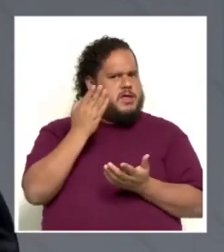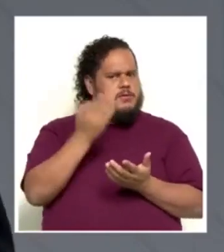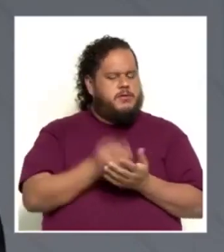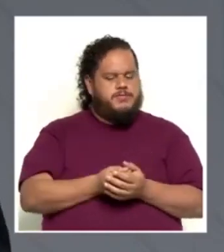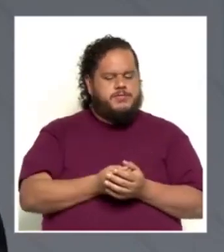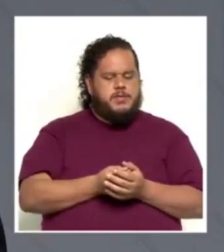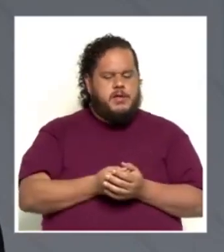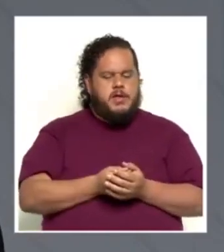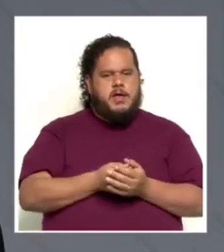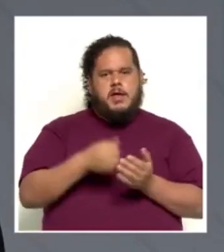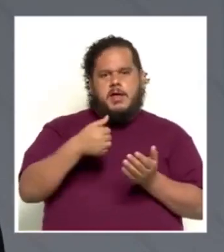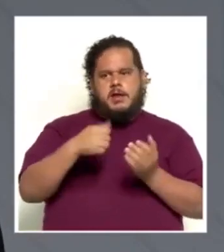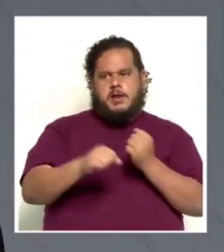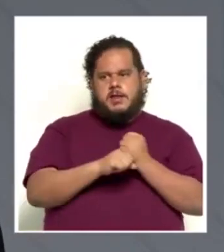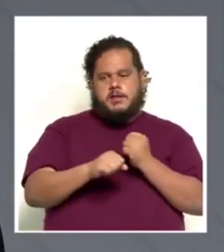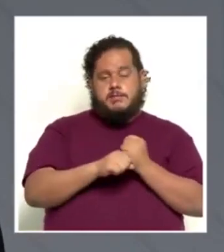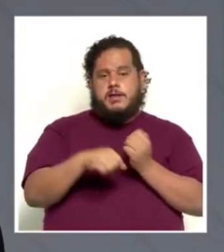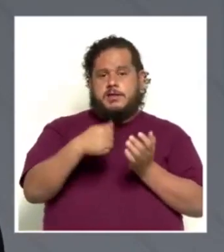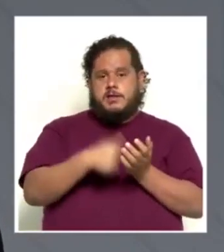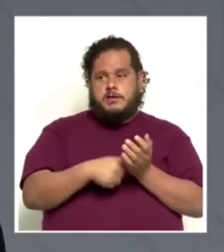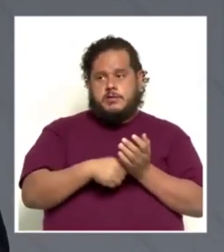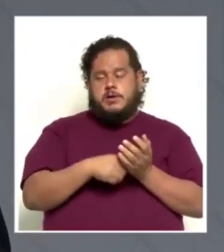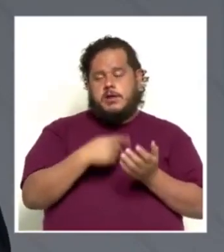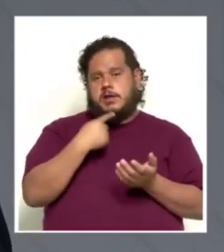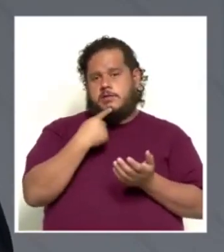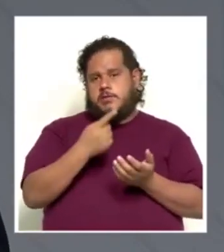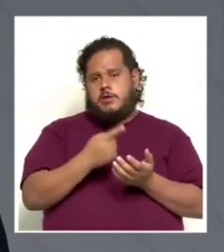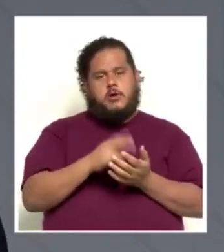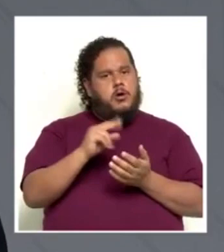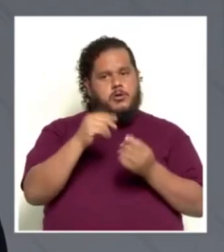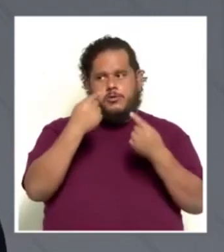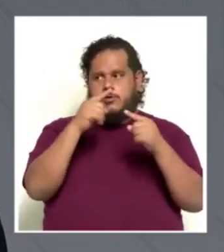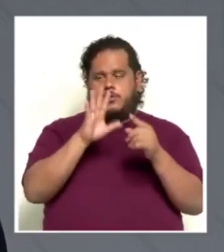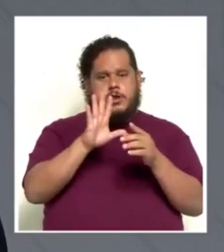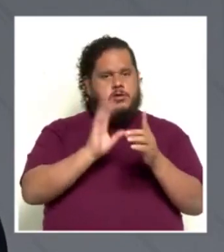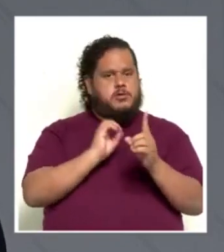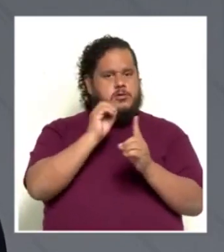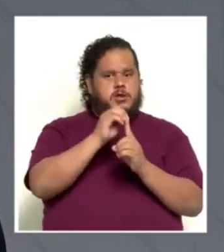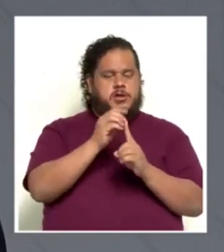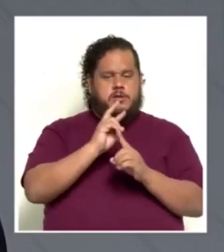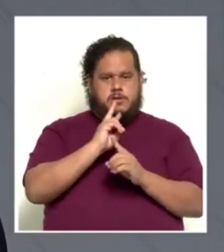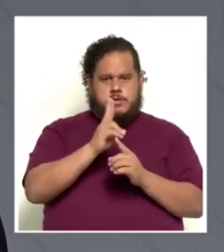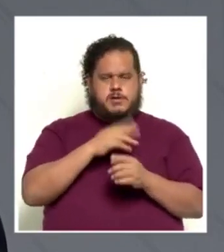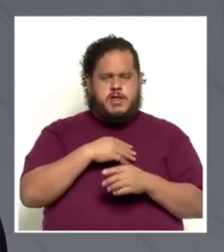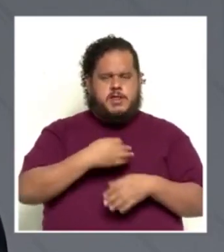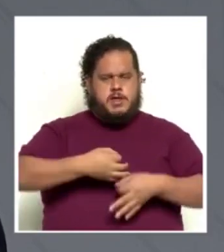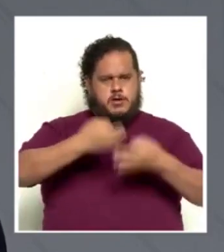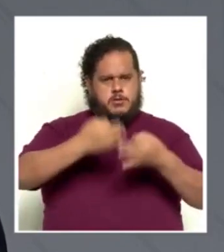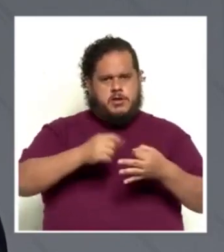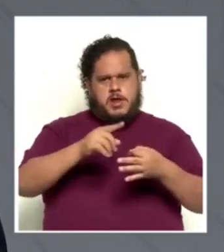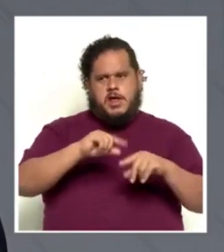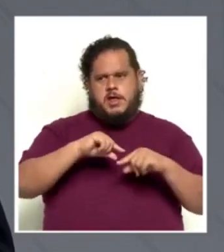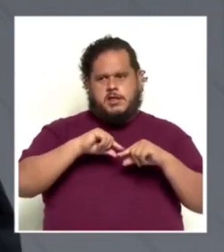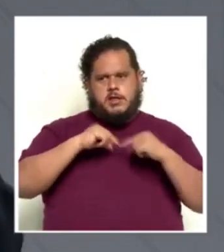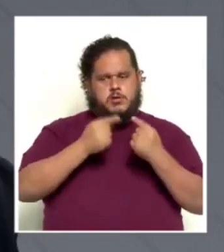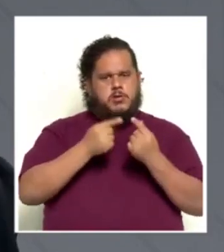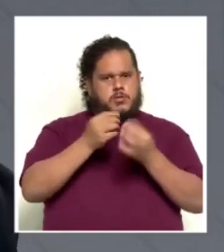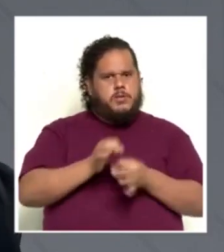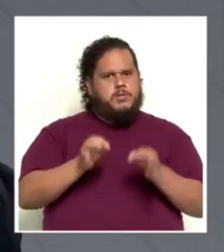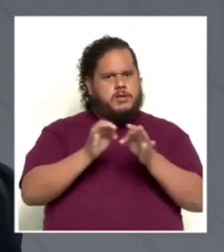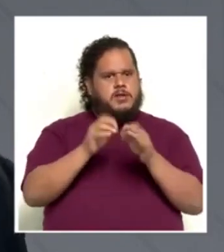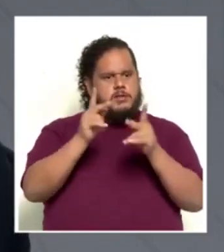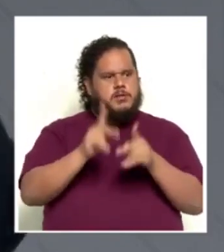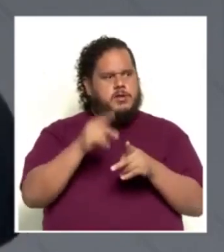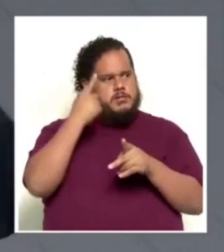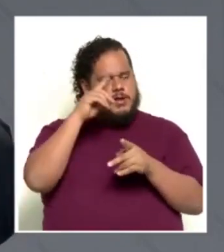campañas electorales fueron, digamos, no lograron su objetivo realmente de convencer a ese grupo importante de personas para que se